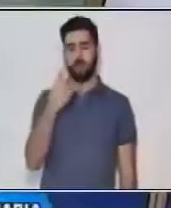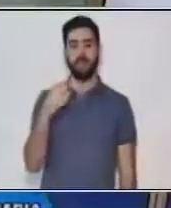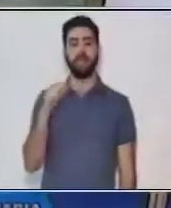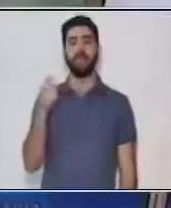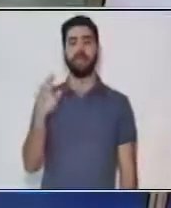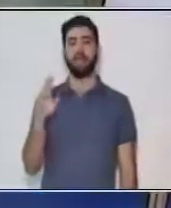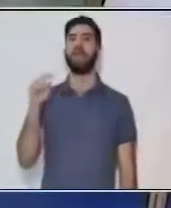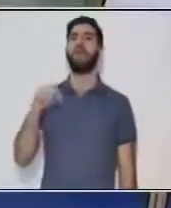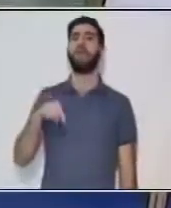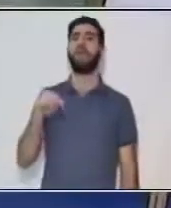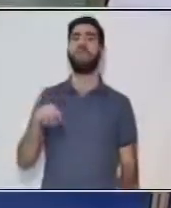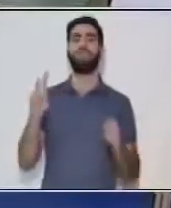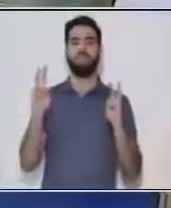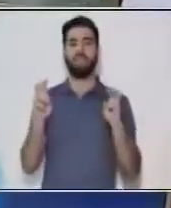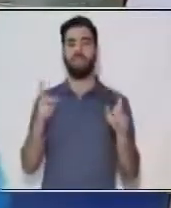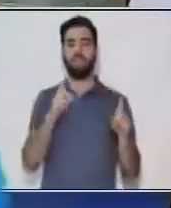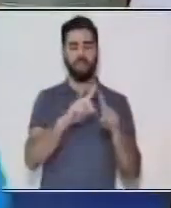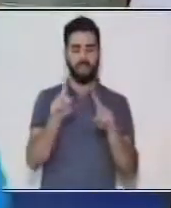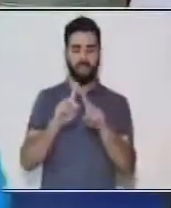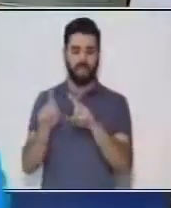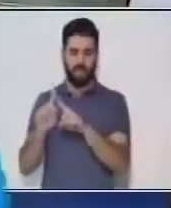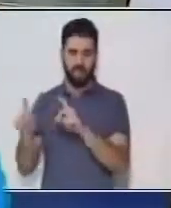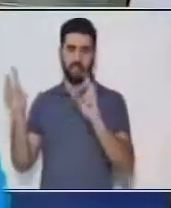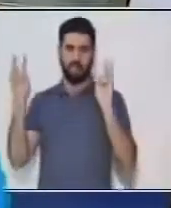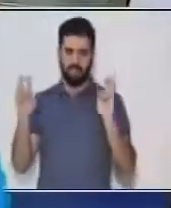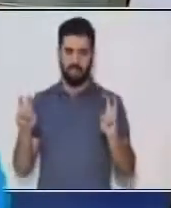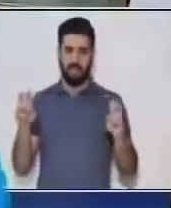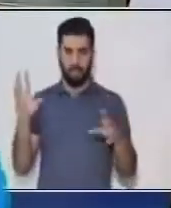oportunidad desarrollaré diversos temas, dentro de